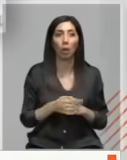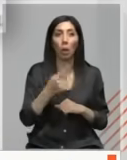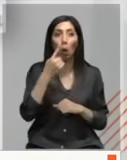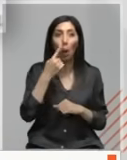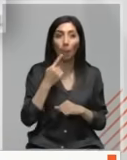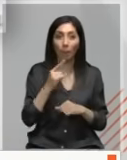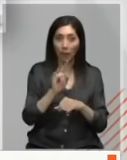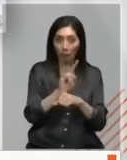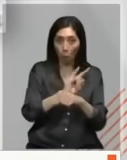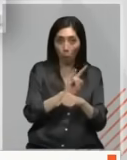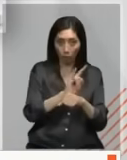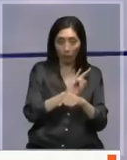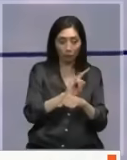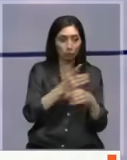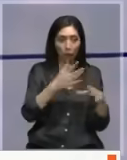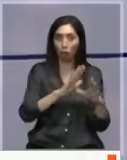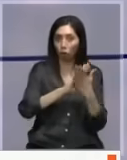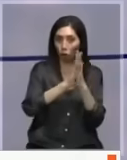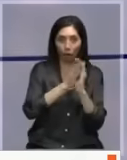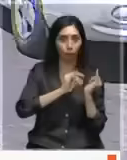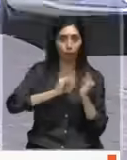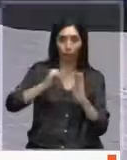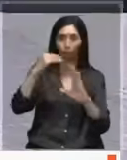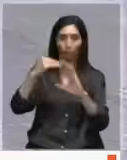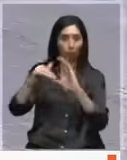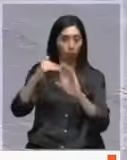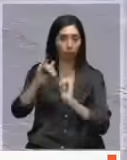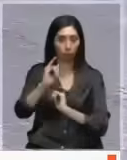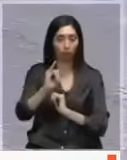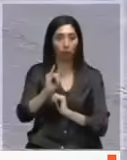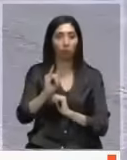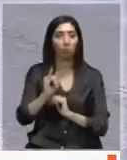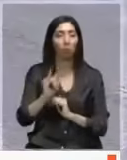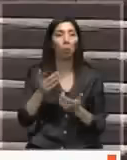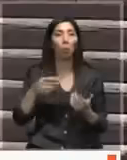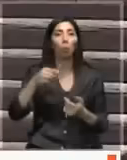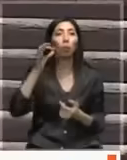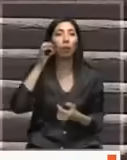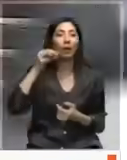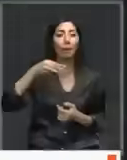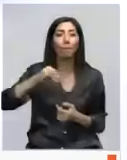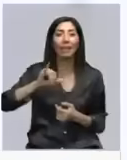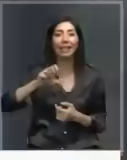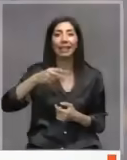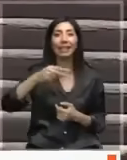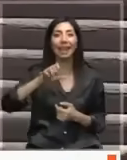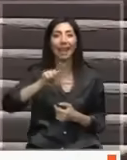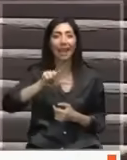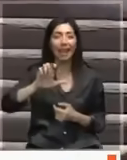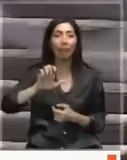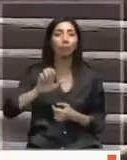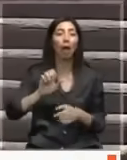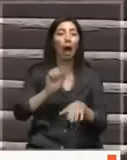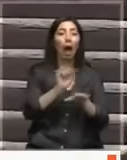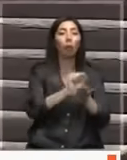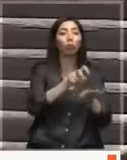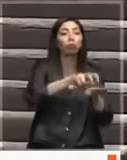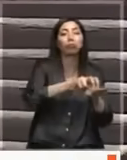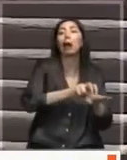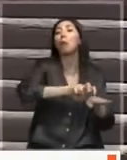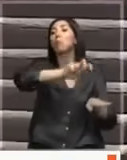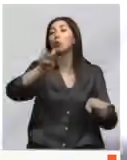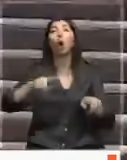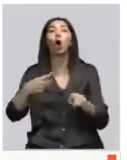y que le mostró todo el recorrido, pero que en un momento Michelle se habría cambiado de auto. Otro punto clave es su